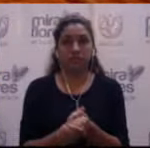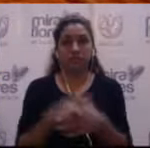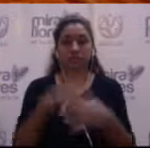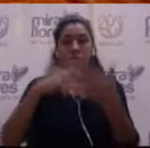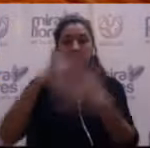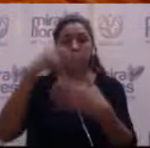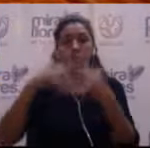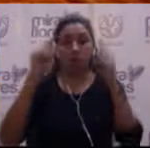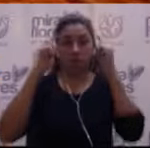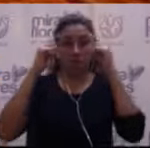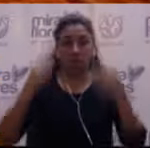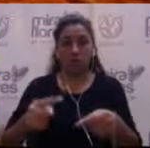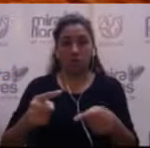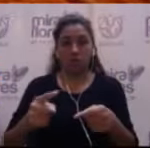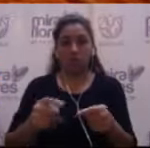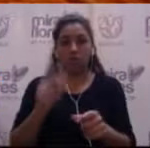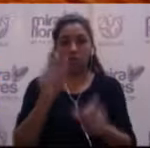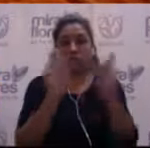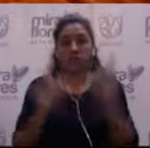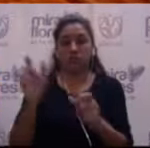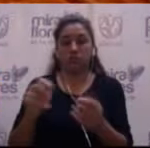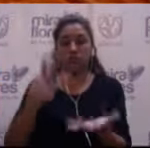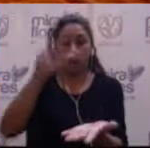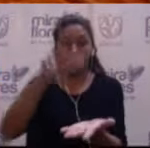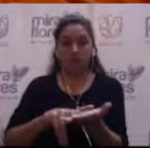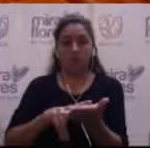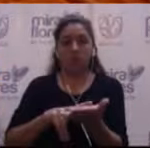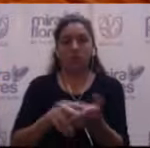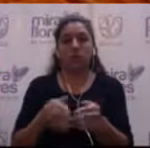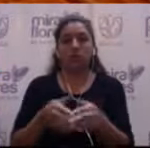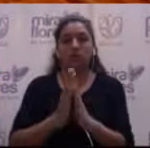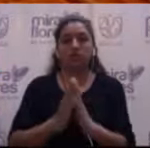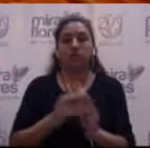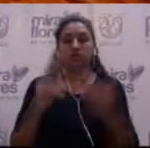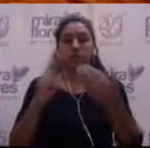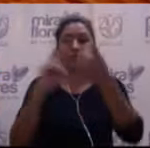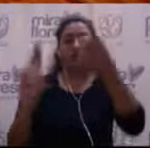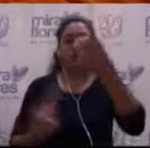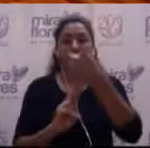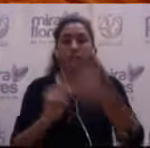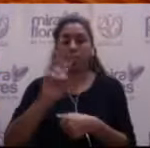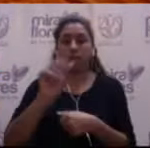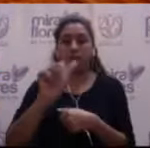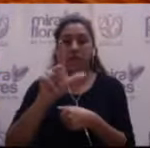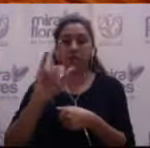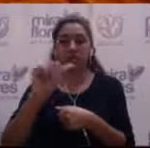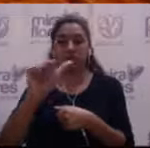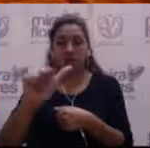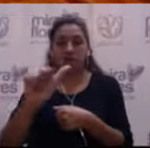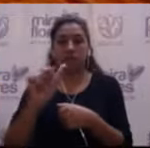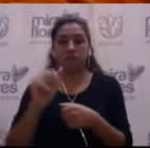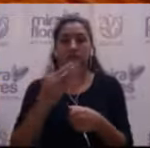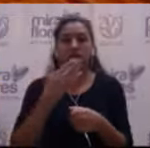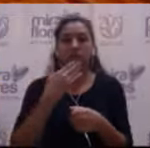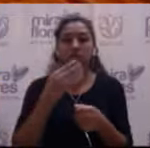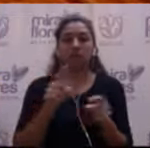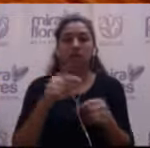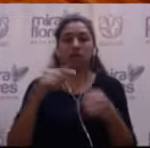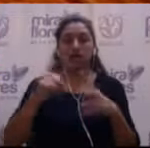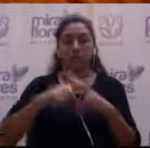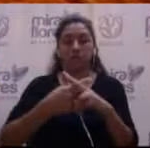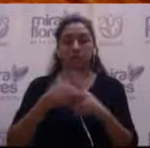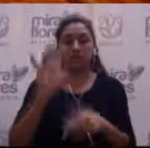Proyecto de acuerdo de consejo que aprueba la licencia solicitada por la señora regidora Valia Isabel Barak Pastor hacerse efectiva a partir del